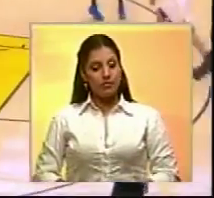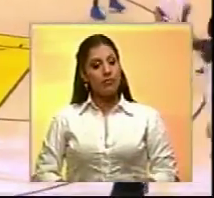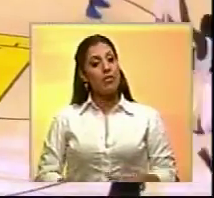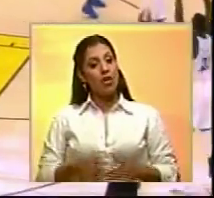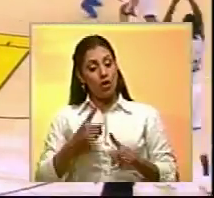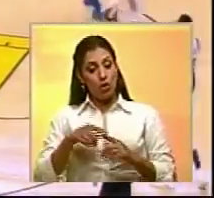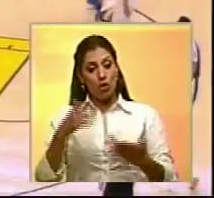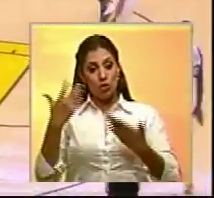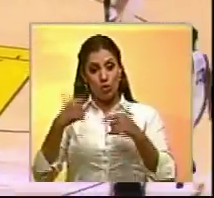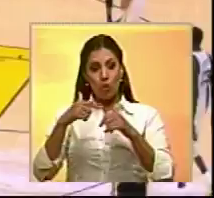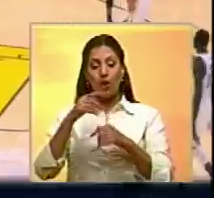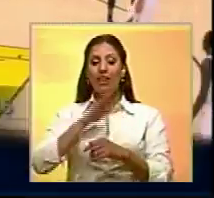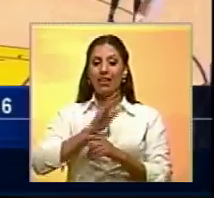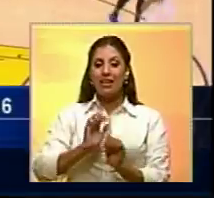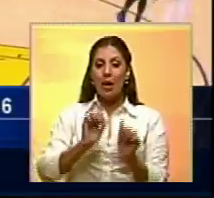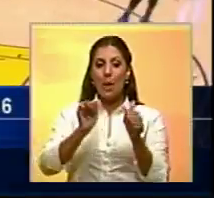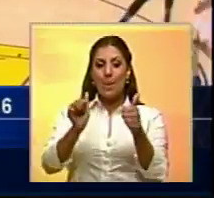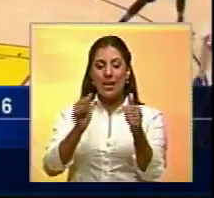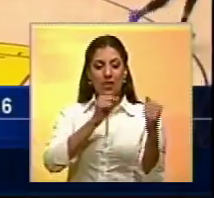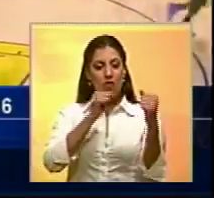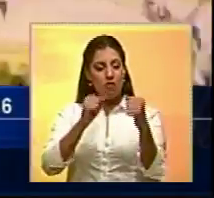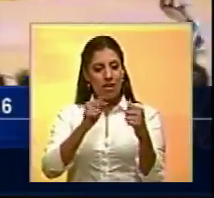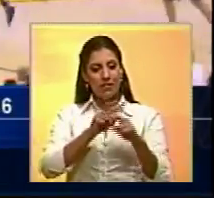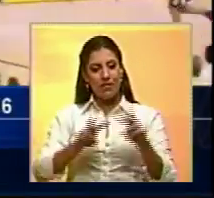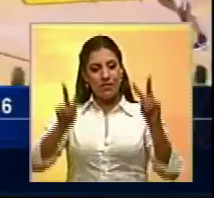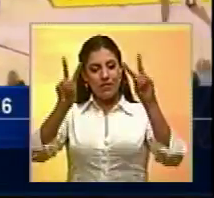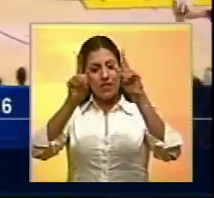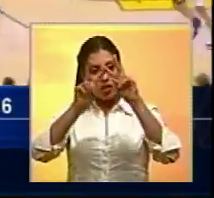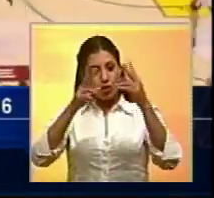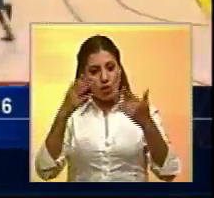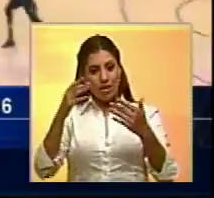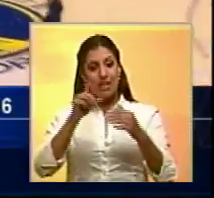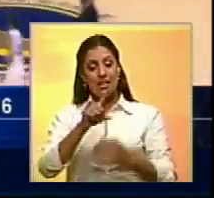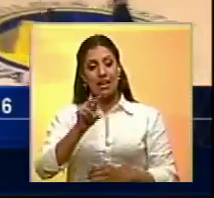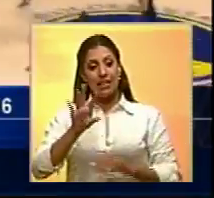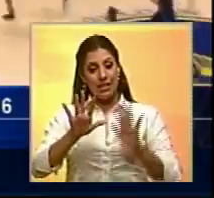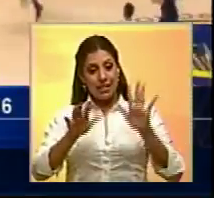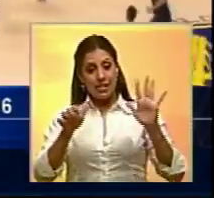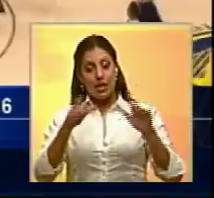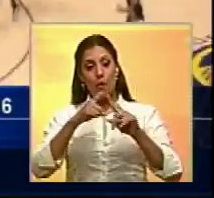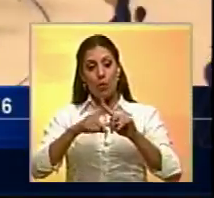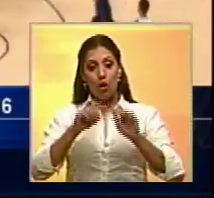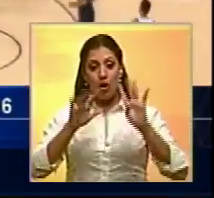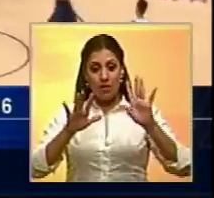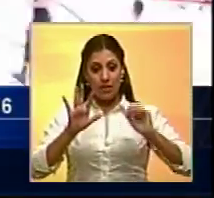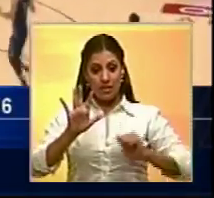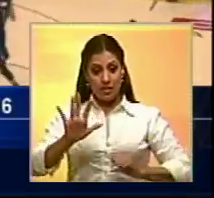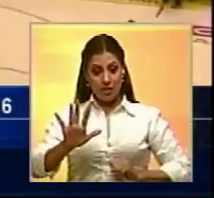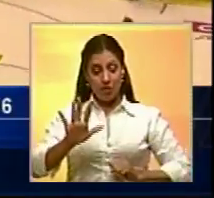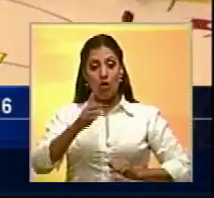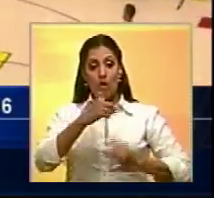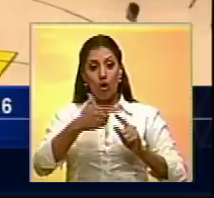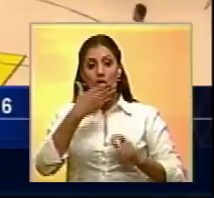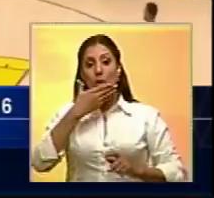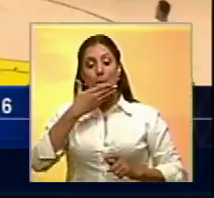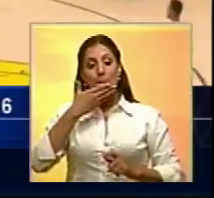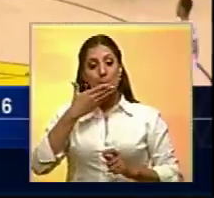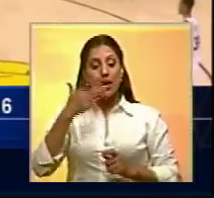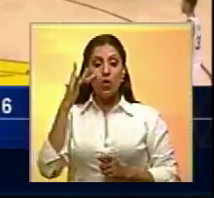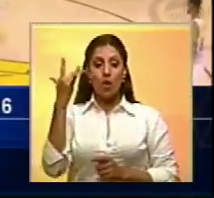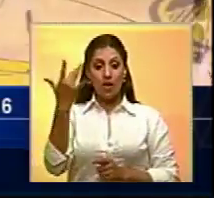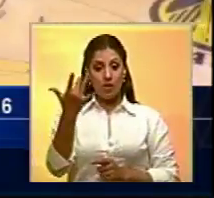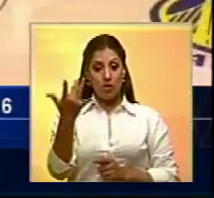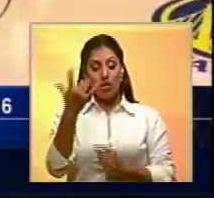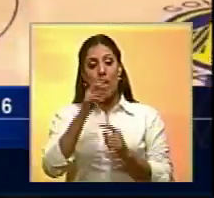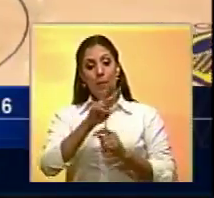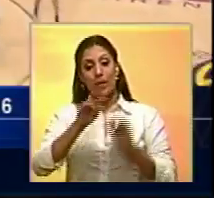Los guerreros de Golden State alcanzaron una sólida victoria ante los Mavericks de Dallas, 116-95. Kevin Durant fue el mejor por los californianos,